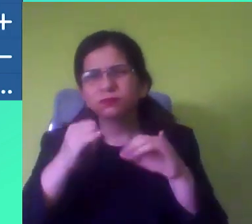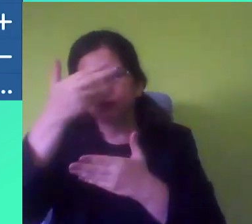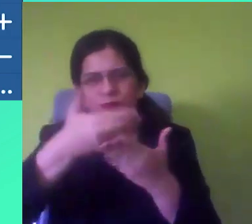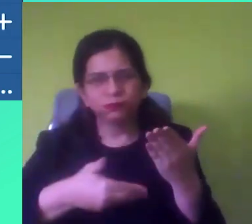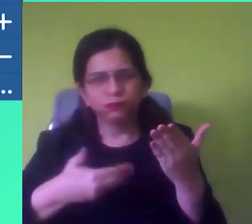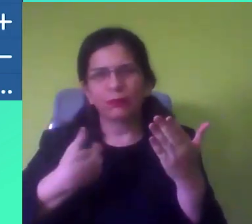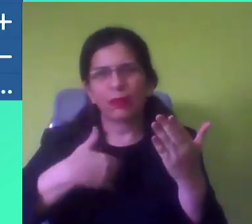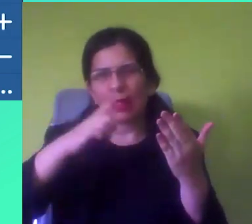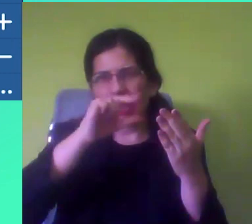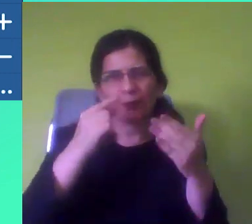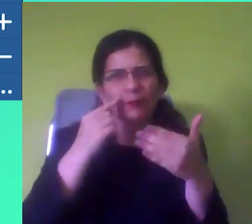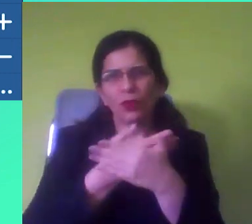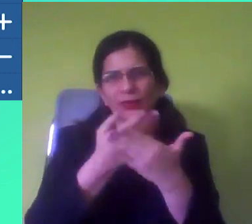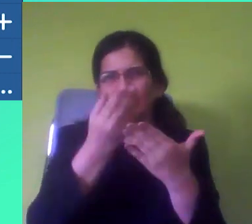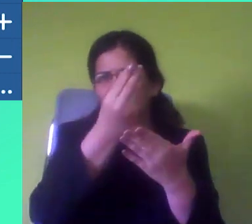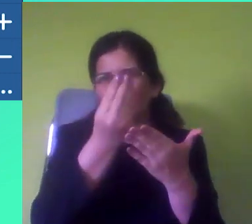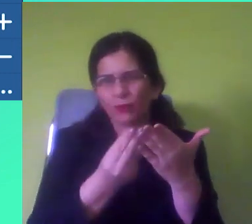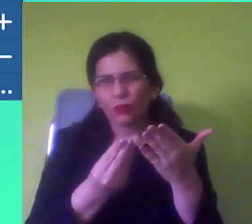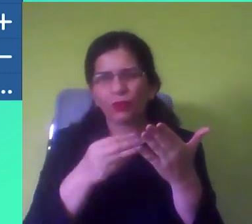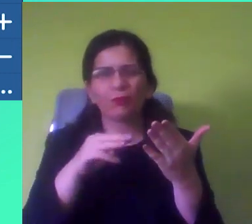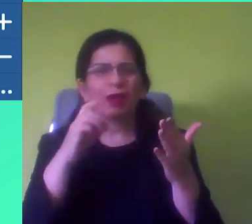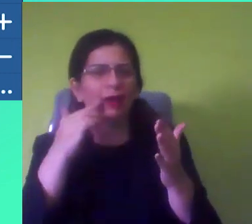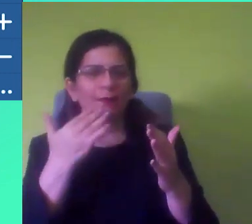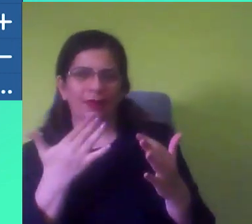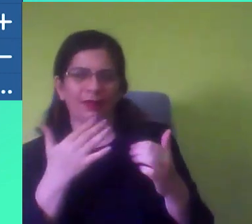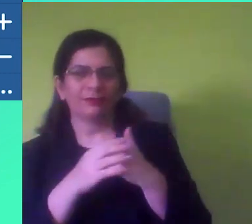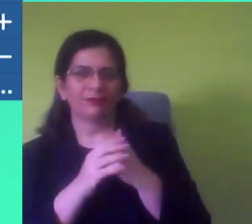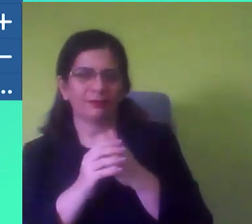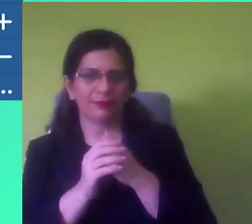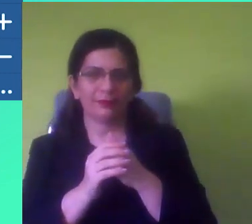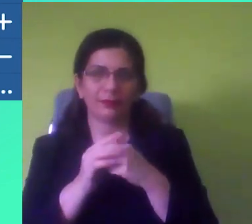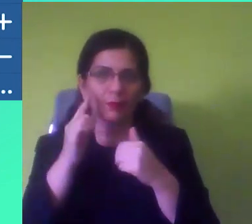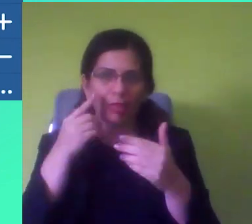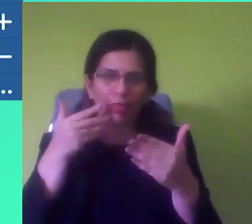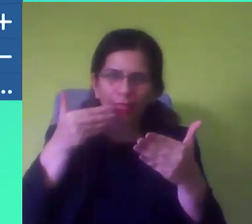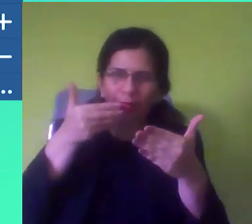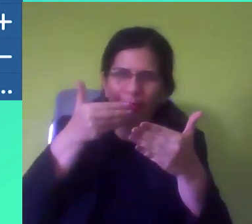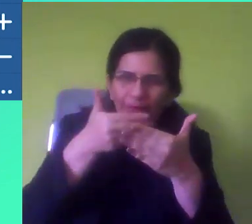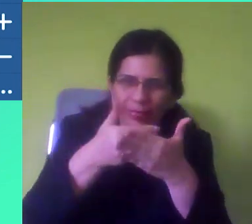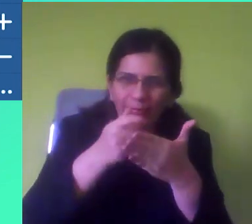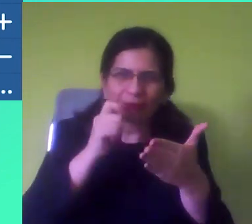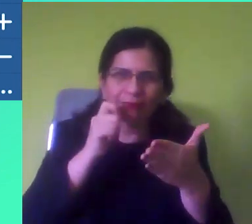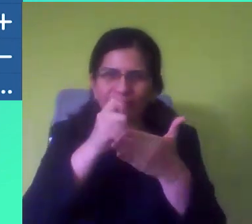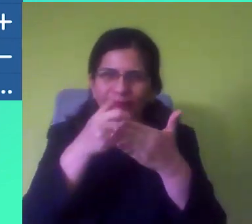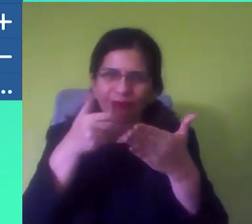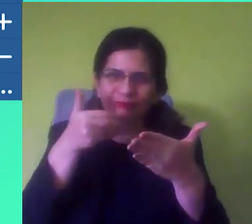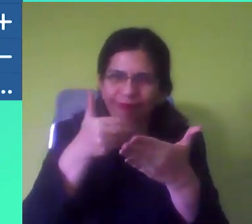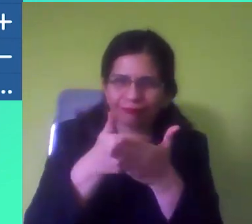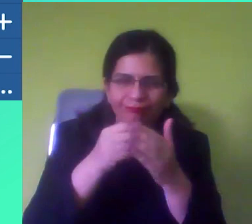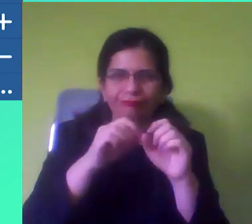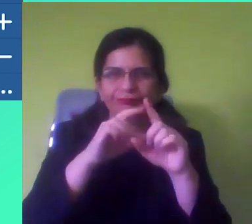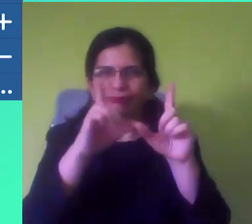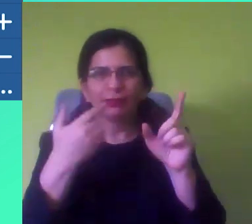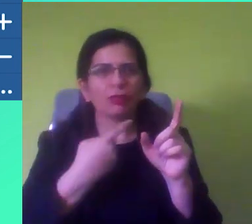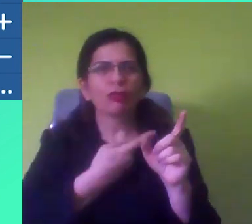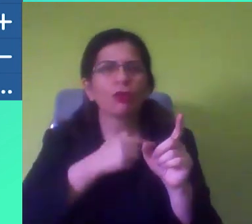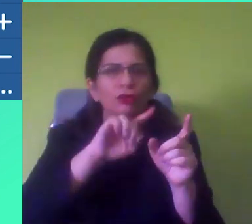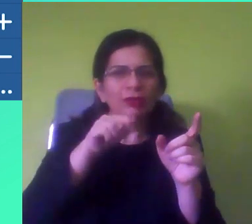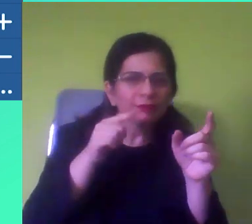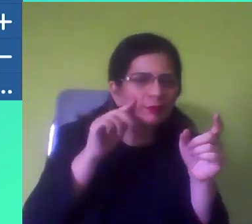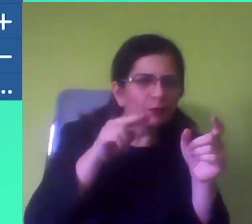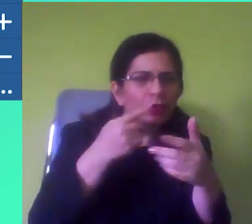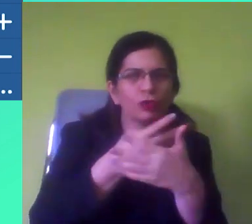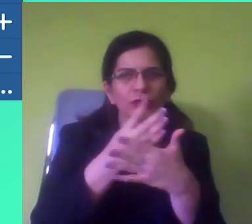del Inventario Nacional de Glaciares en modo mapa, al estilo de, para hacerlo más sencillo, de Google Maps o Google